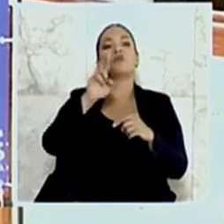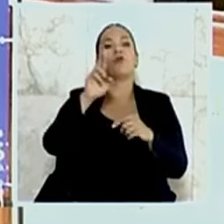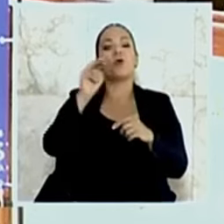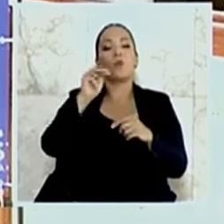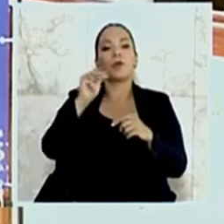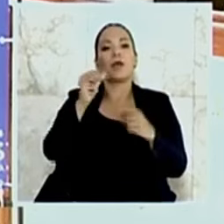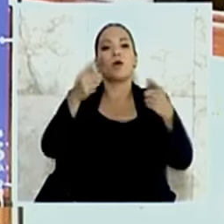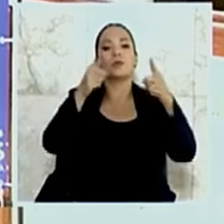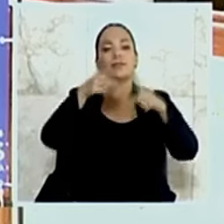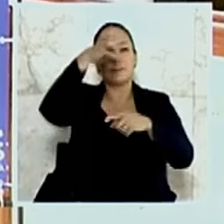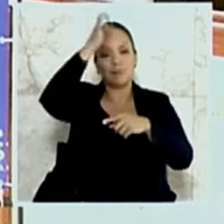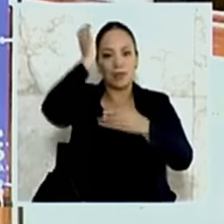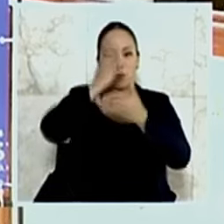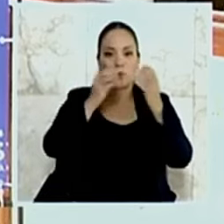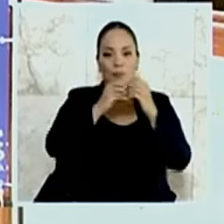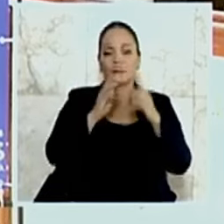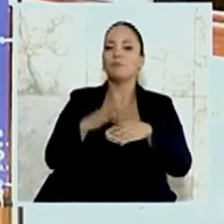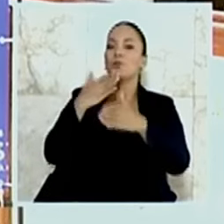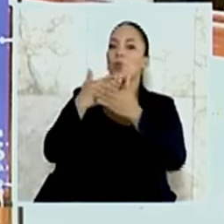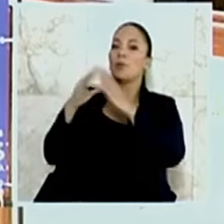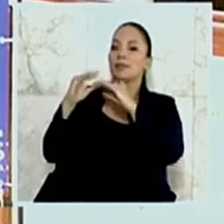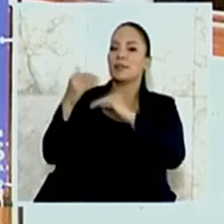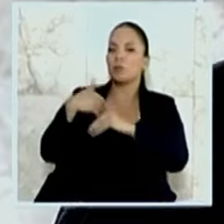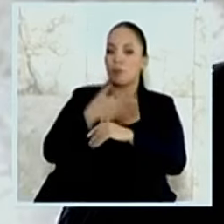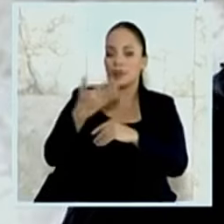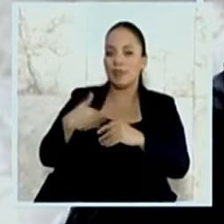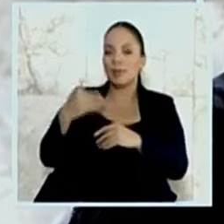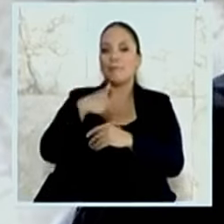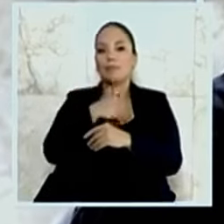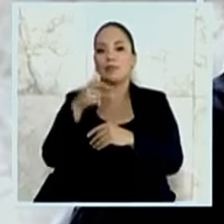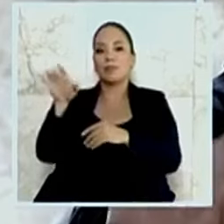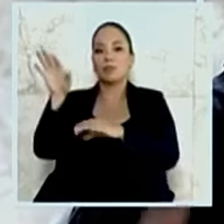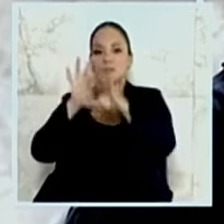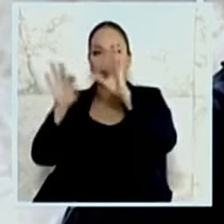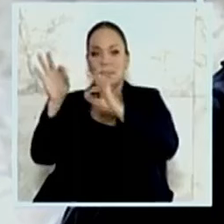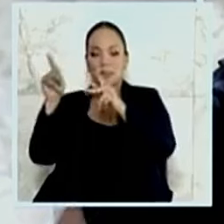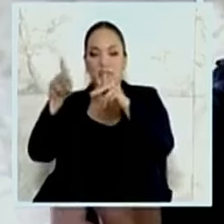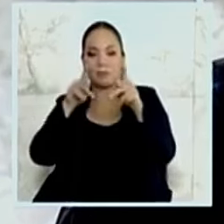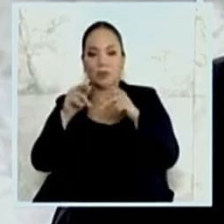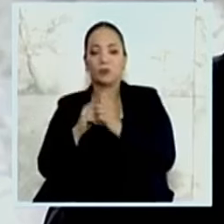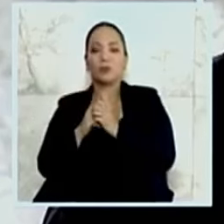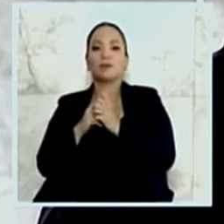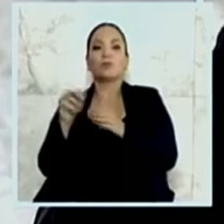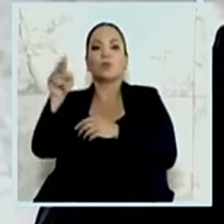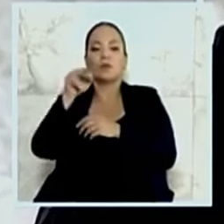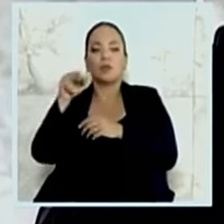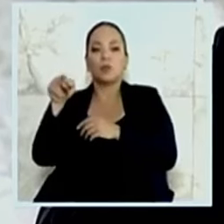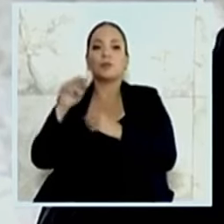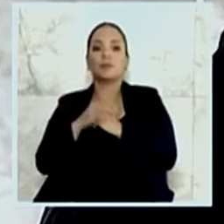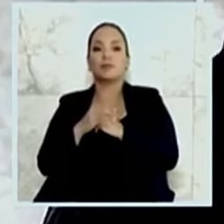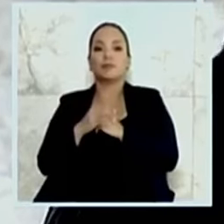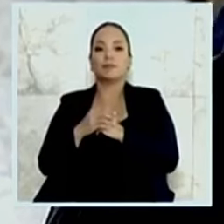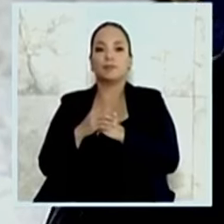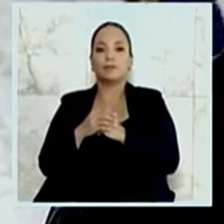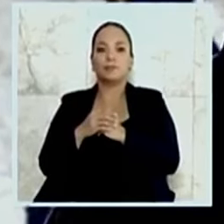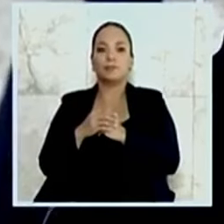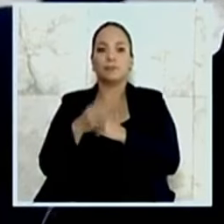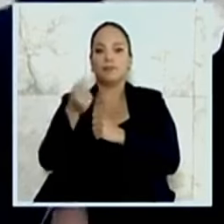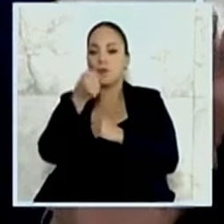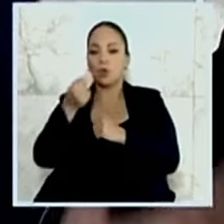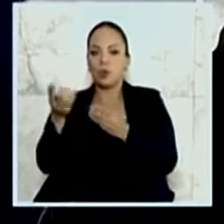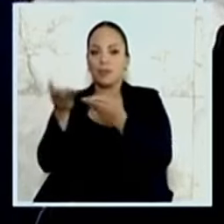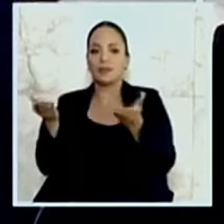¿Necesita el país? Muchas gracias. Continuamos con los medios regionales con Rodrigo Moya de Acontecer Espartano y algo más. Bien, muy buenas